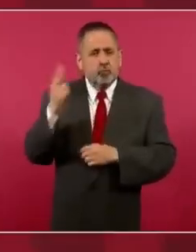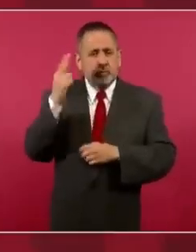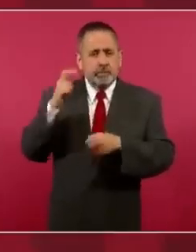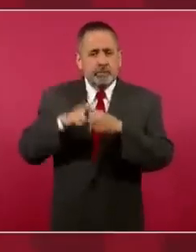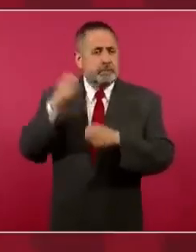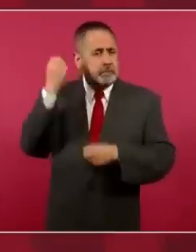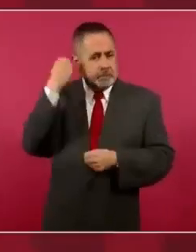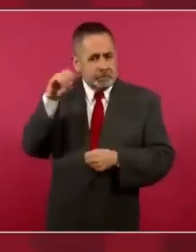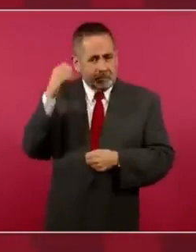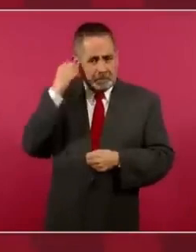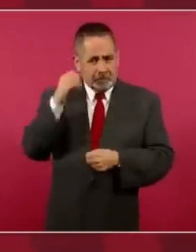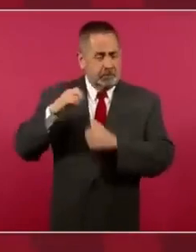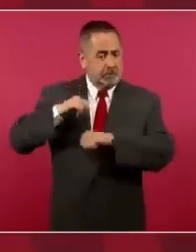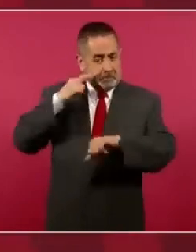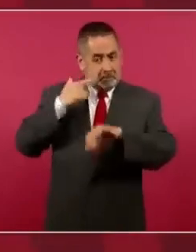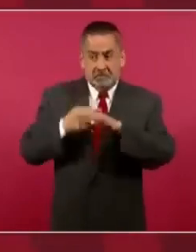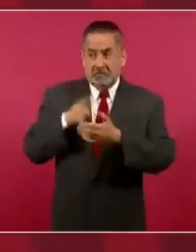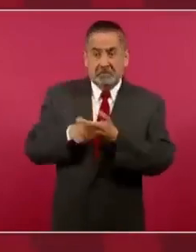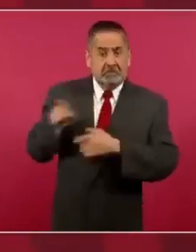Oaxaca,